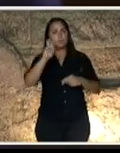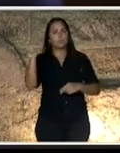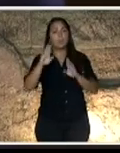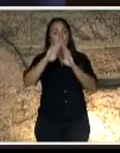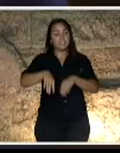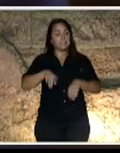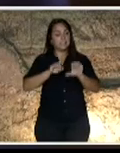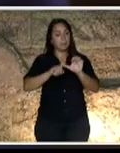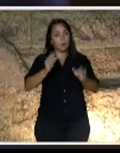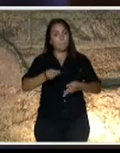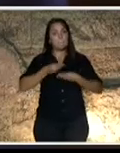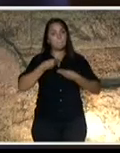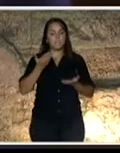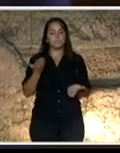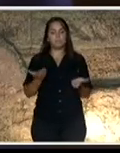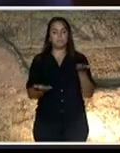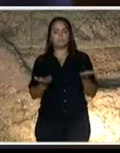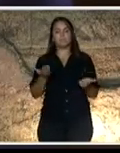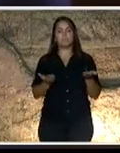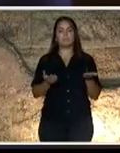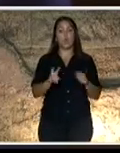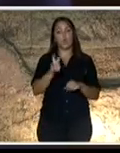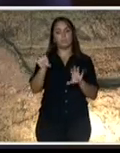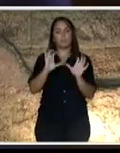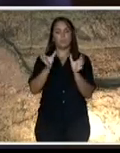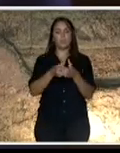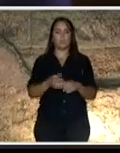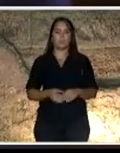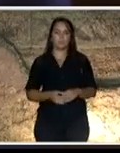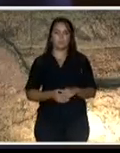recibido Extremadura en comparación con otras comunidades.